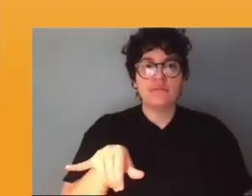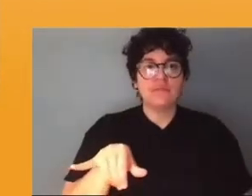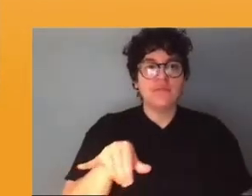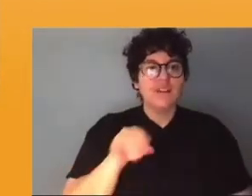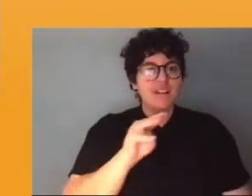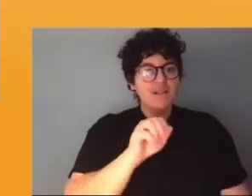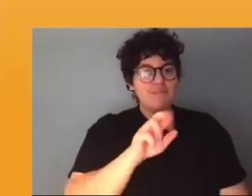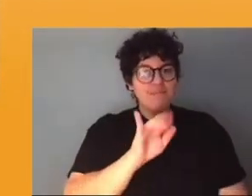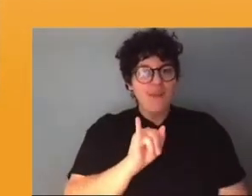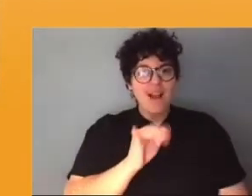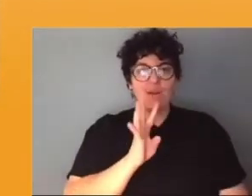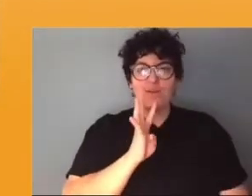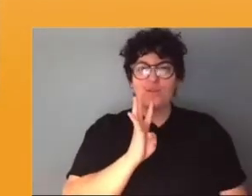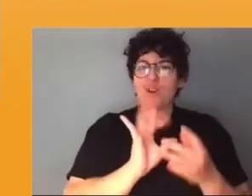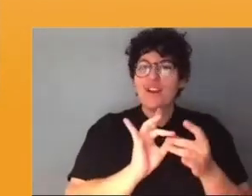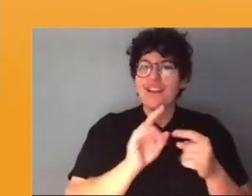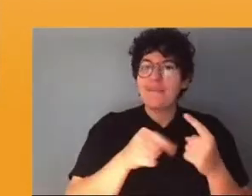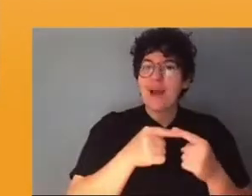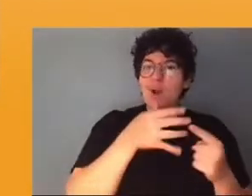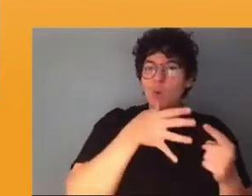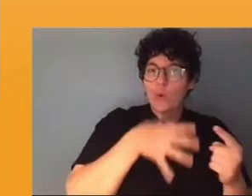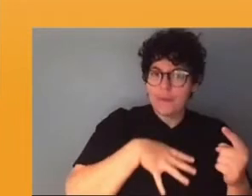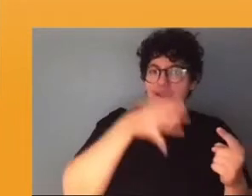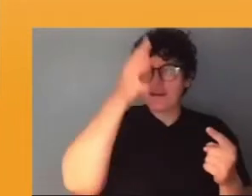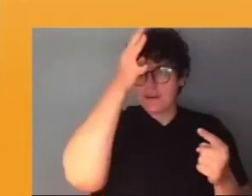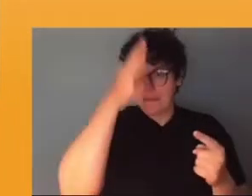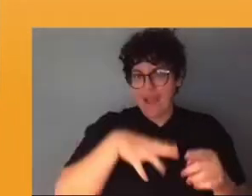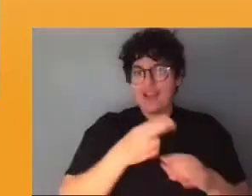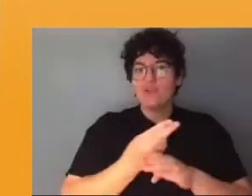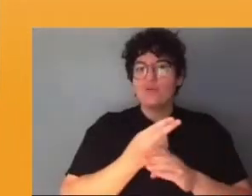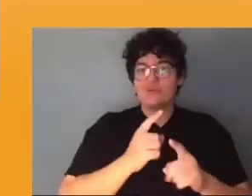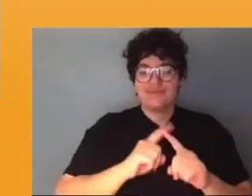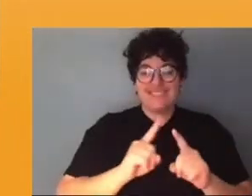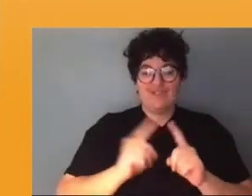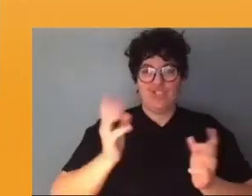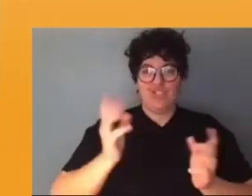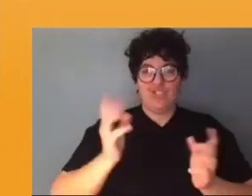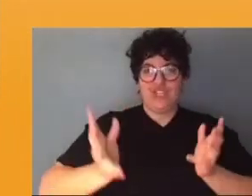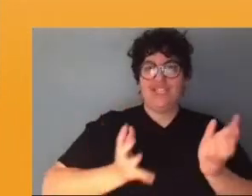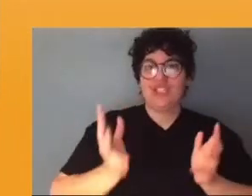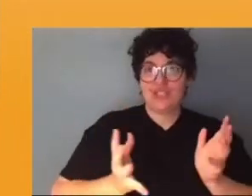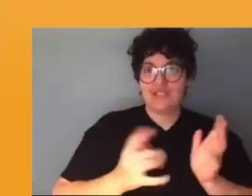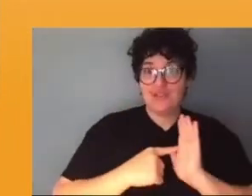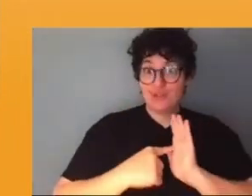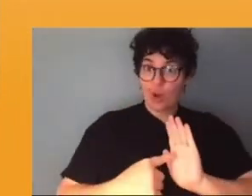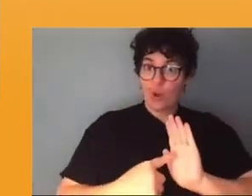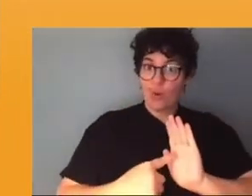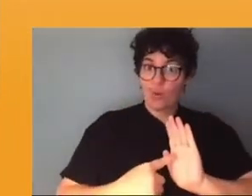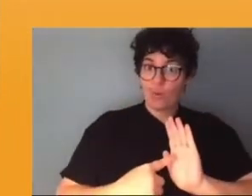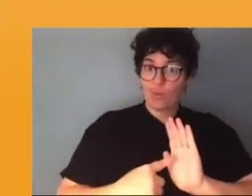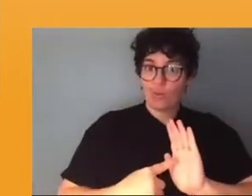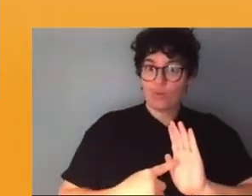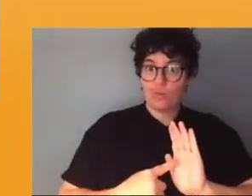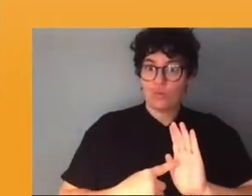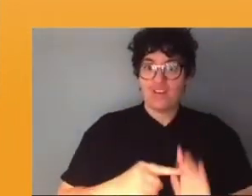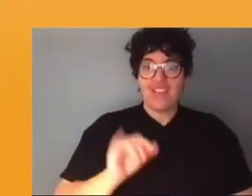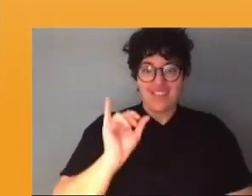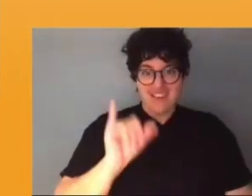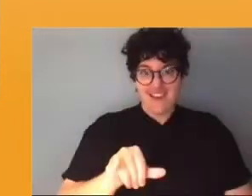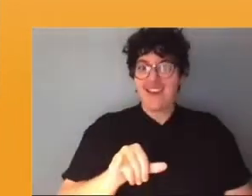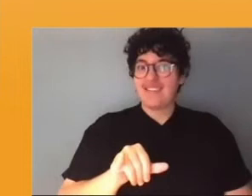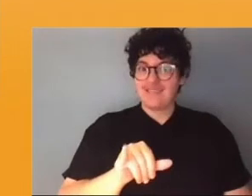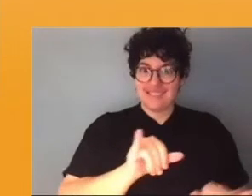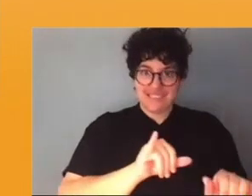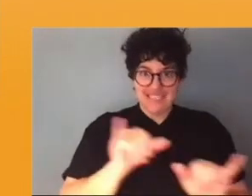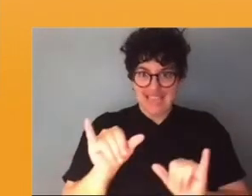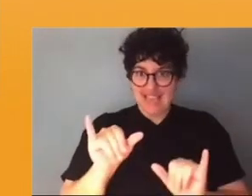y los hombres usan diferentes gestos para demostrar eso, y eso inspira una reacción